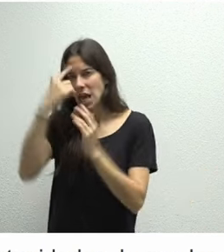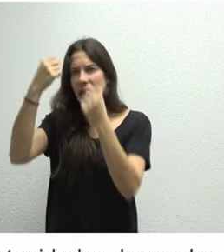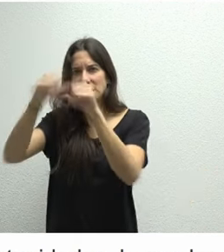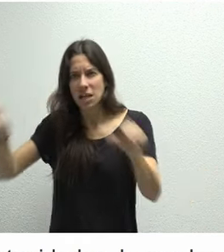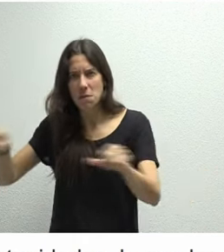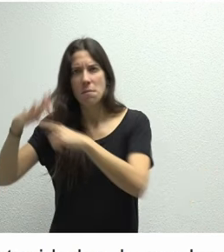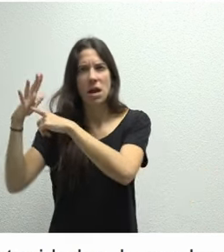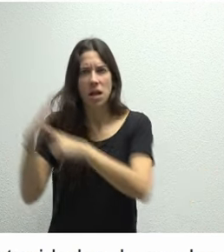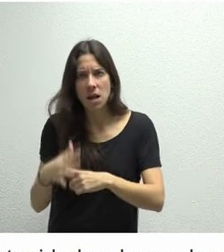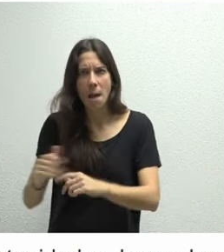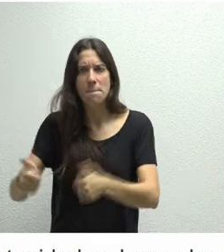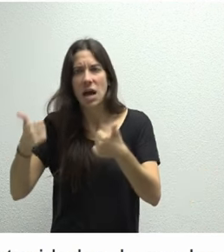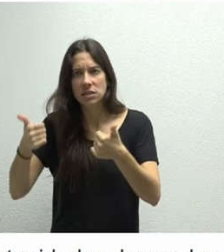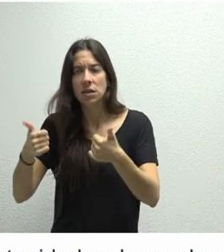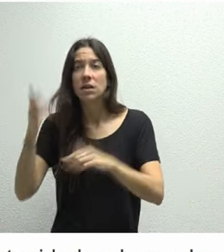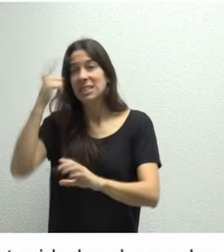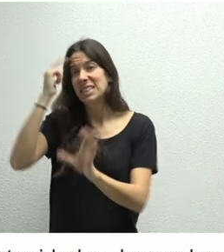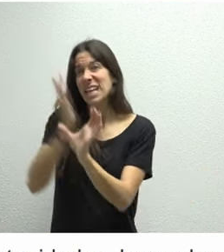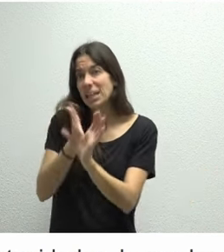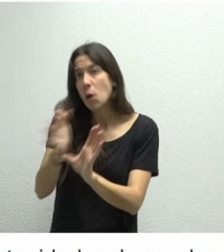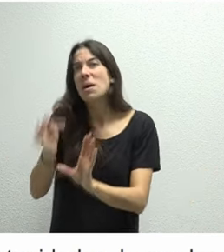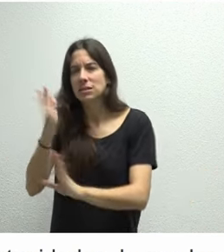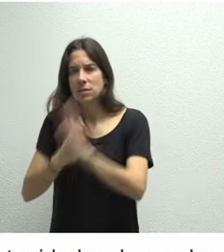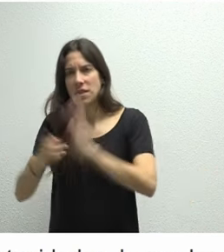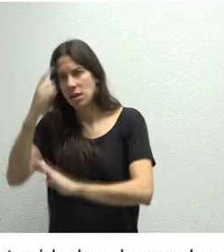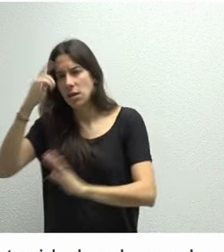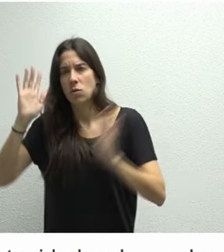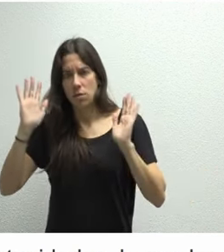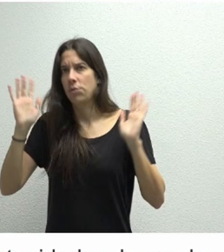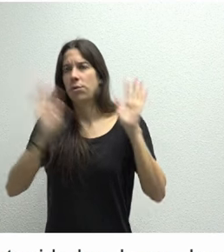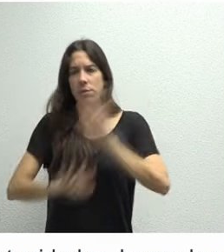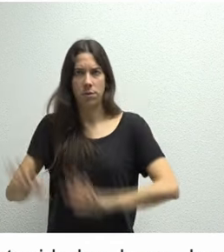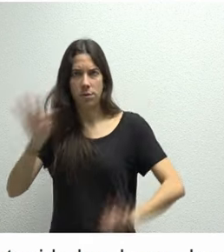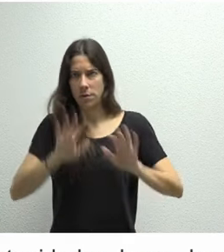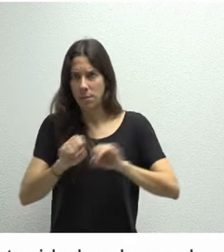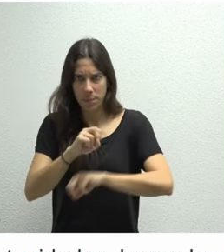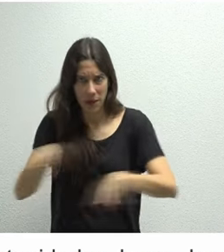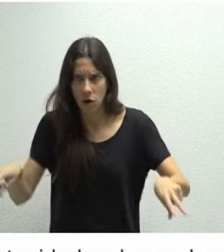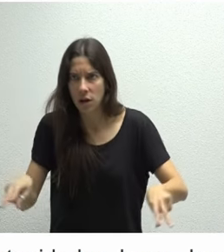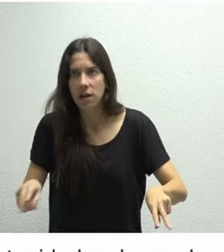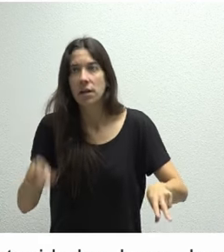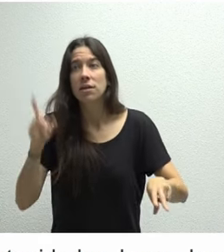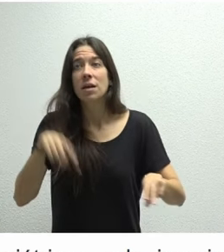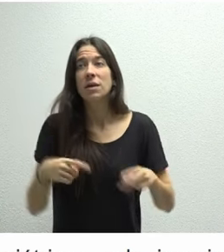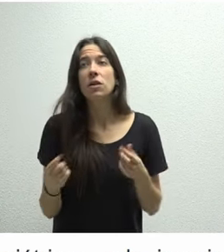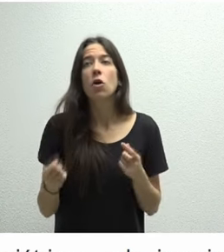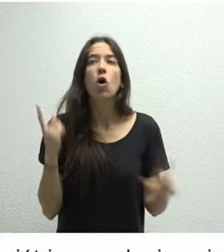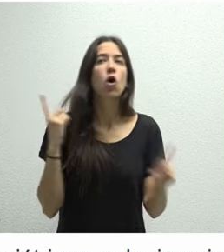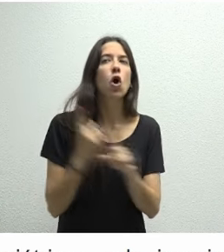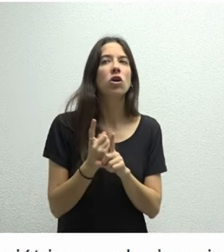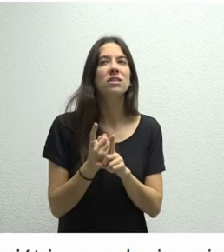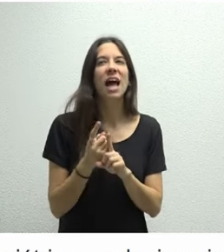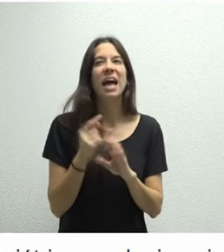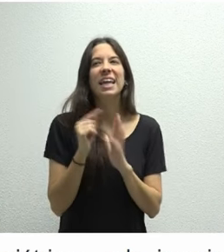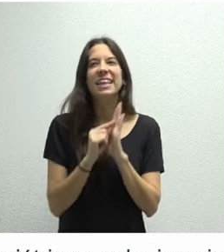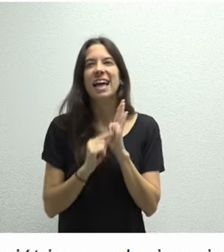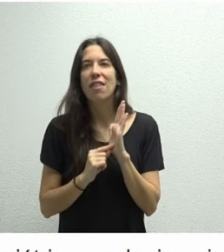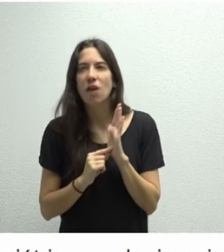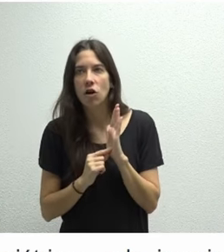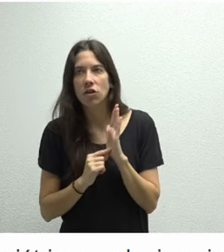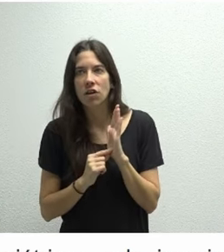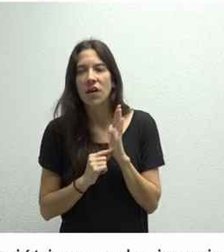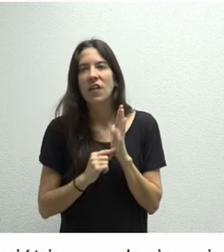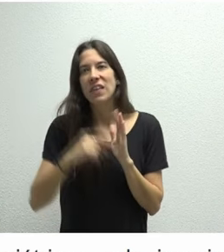marginalidad contraindicaciones de la psicoterapia Esto es para ponerle una